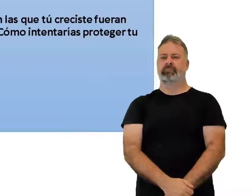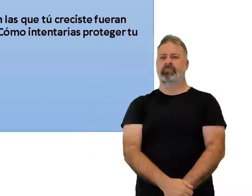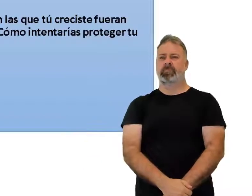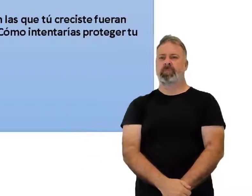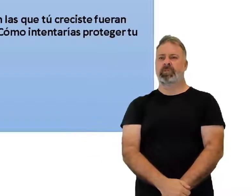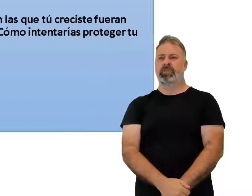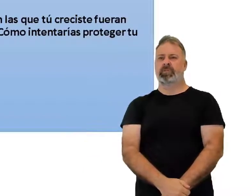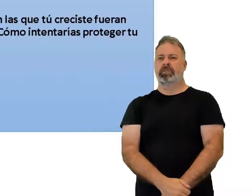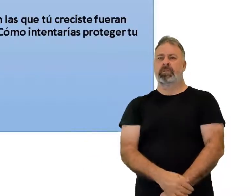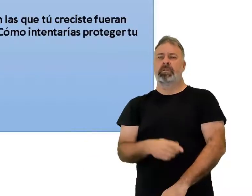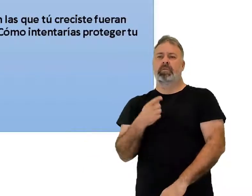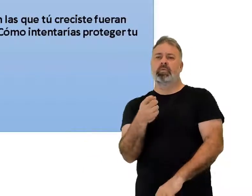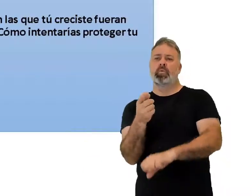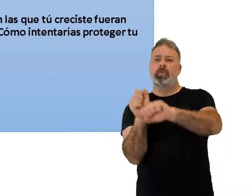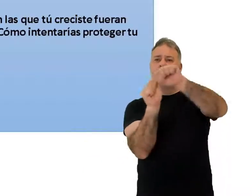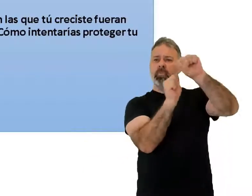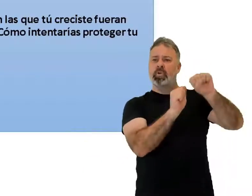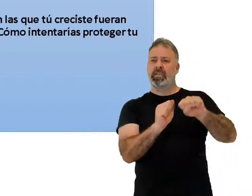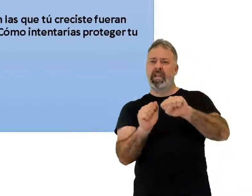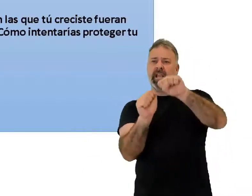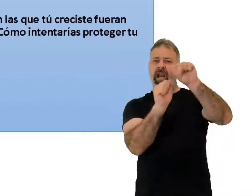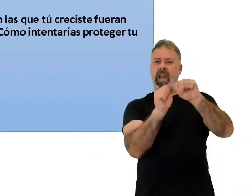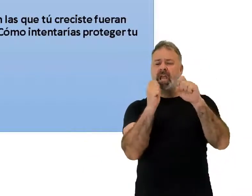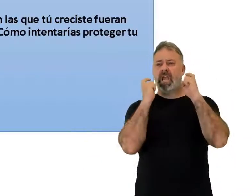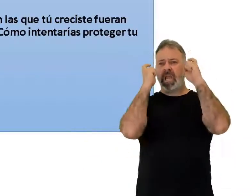¿cómo intentaría protegerla?